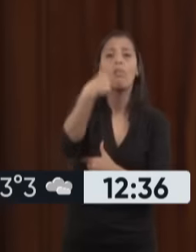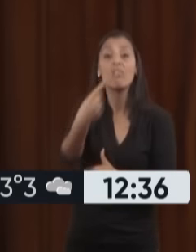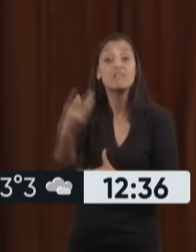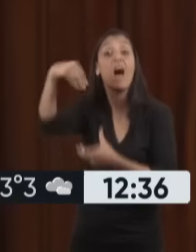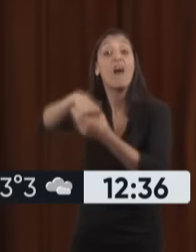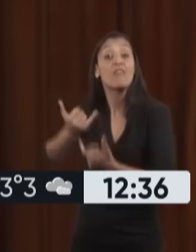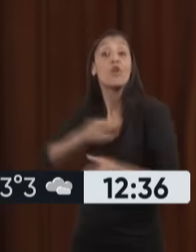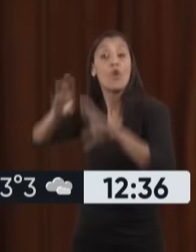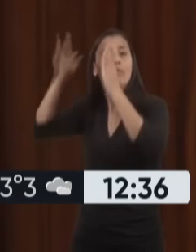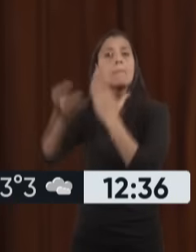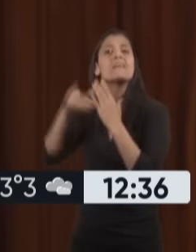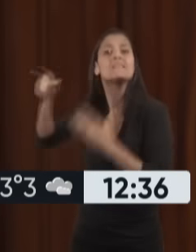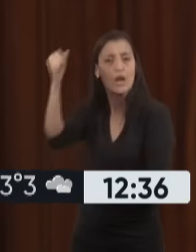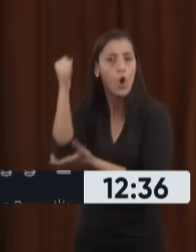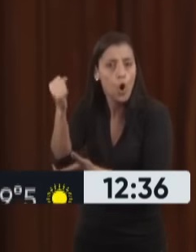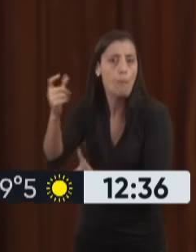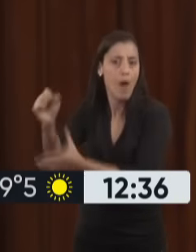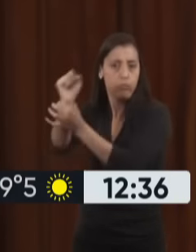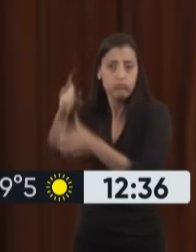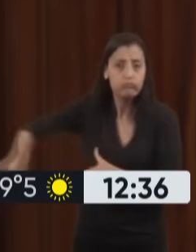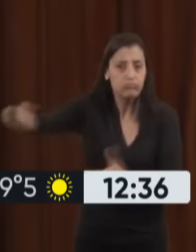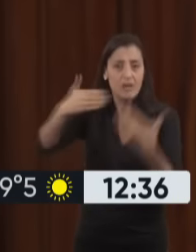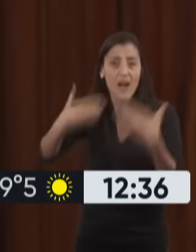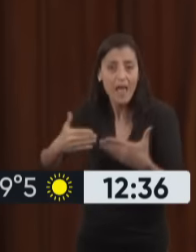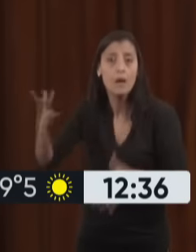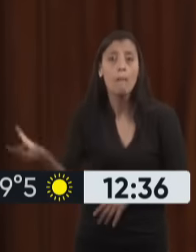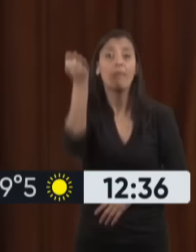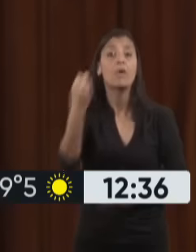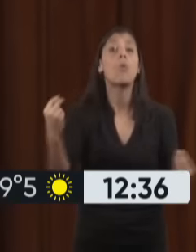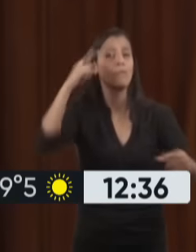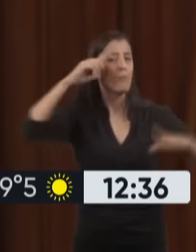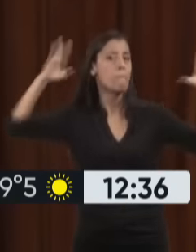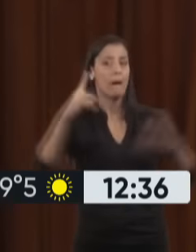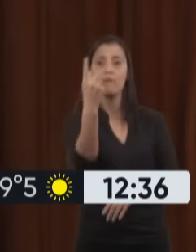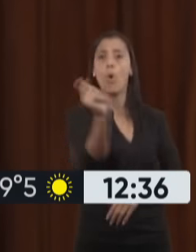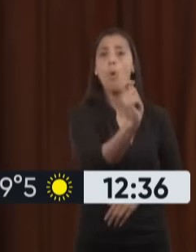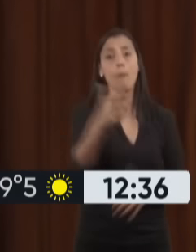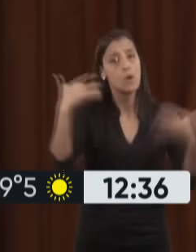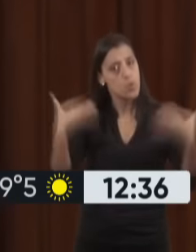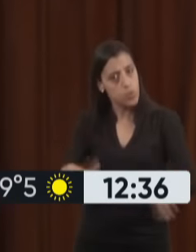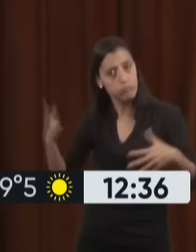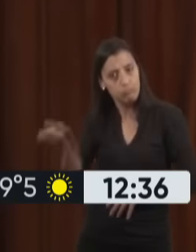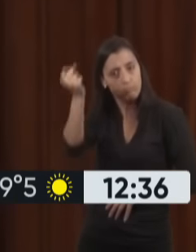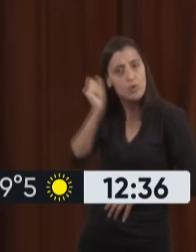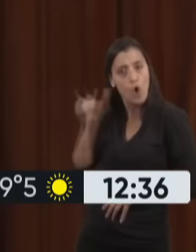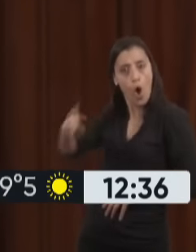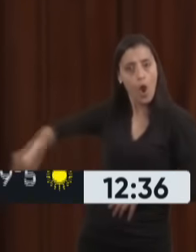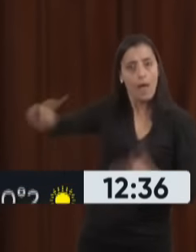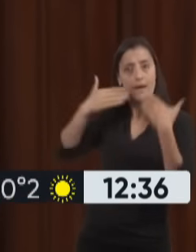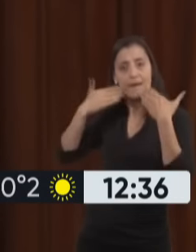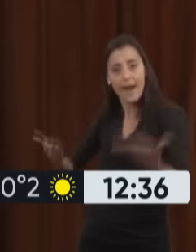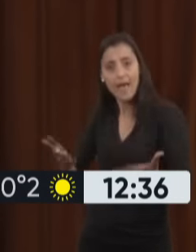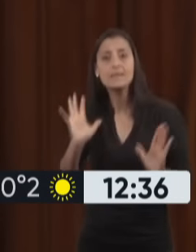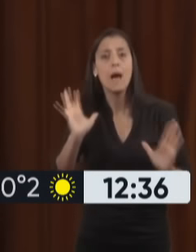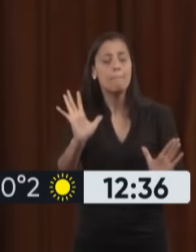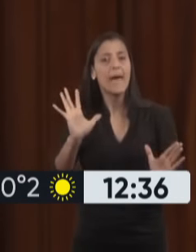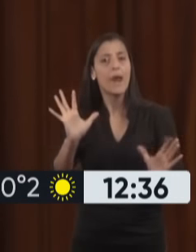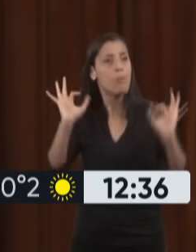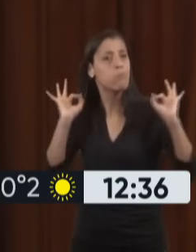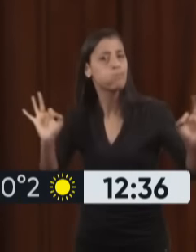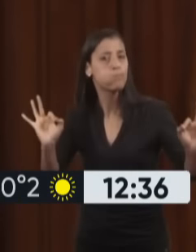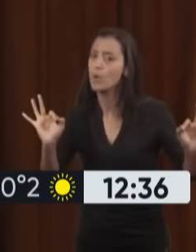Ministerio de Economía lo lograron en un mes. Vaya que sí tienen mérito. Pero como eso no alcanzaba